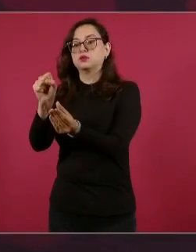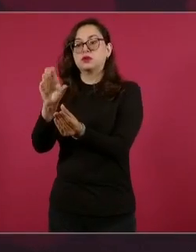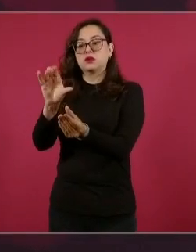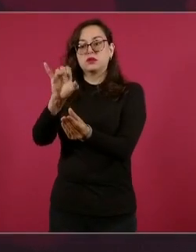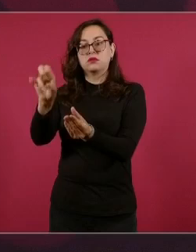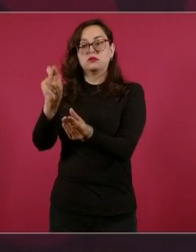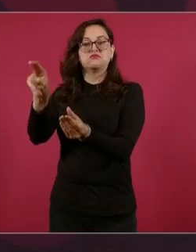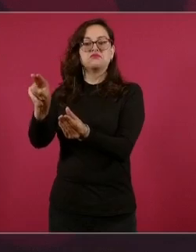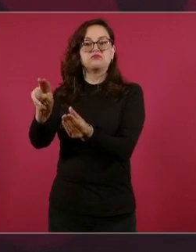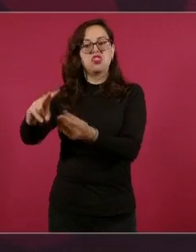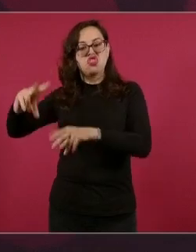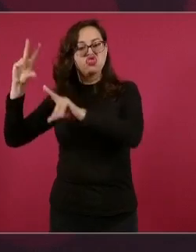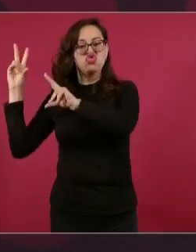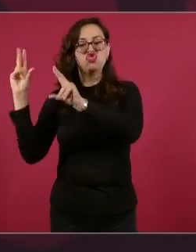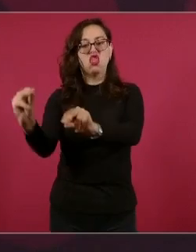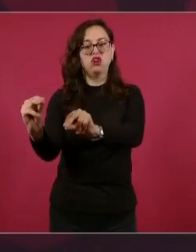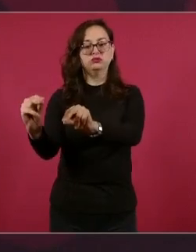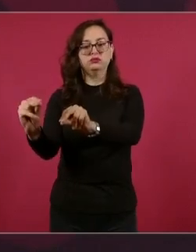contra